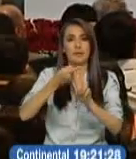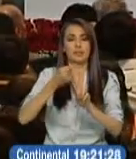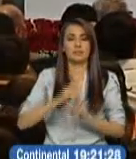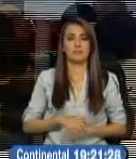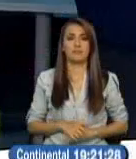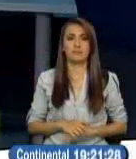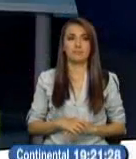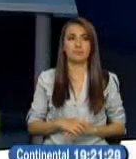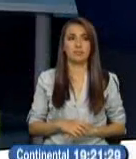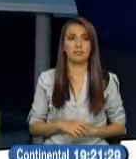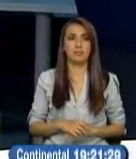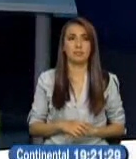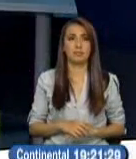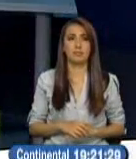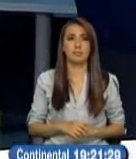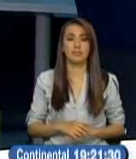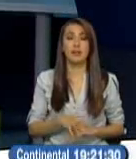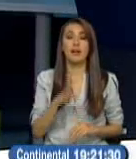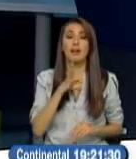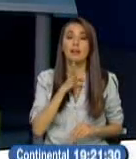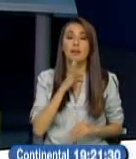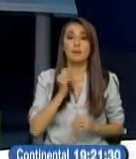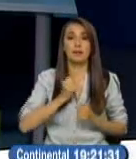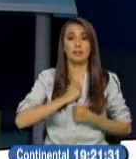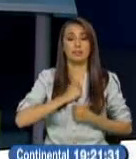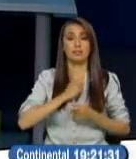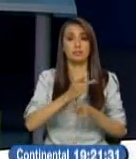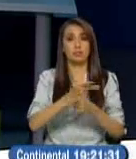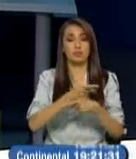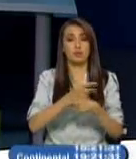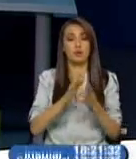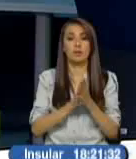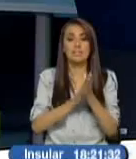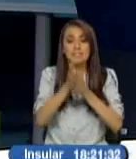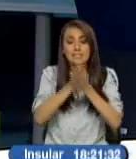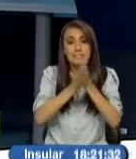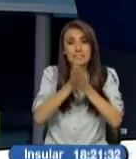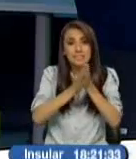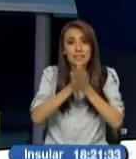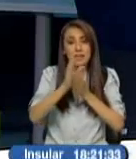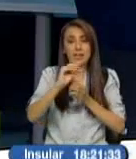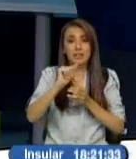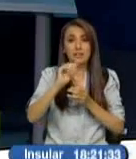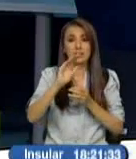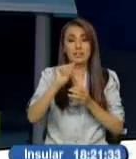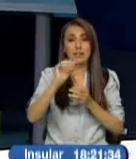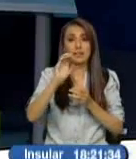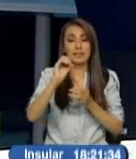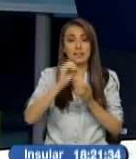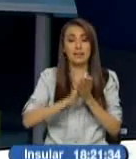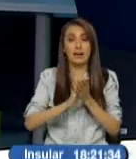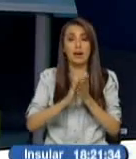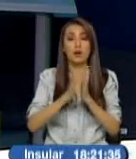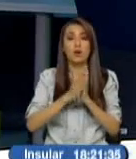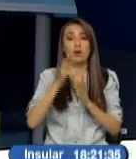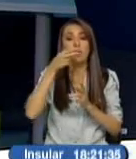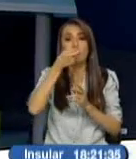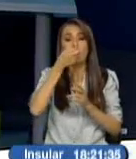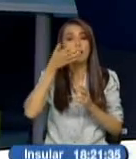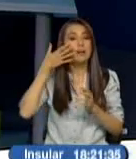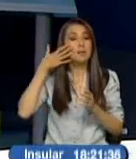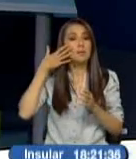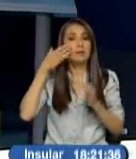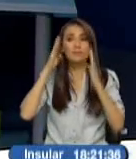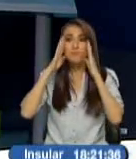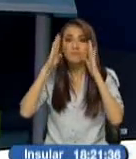TV. Y hablando de nuestros productos, la calidad del cacao orgánico elaborado en la Amazonía ecuatoriana llama la atención a los compradores extranjeros.